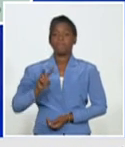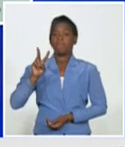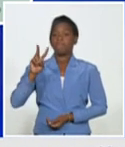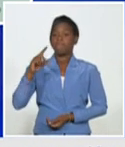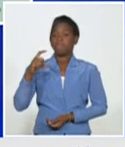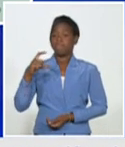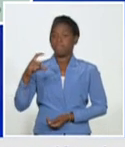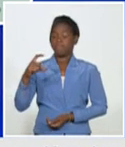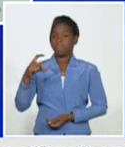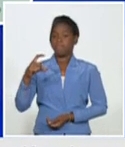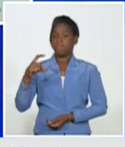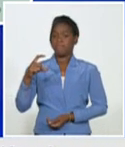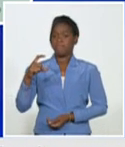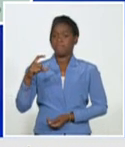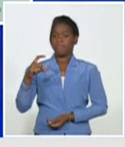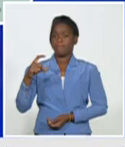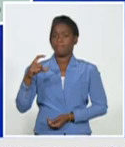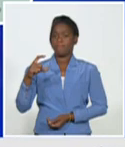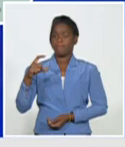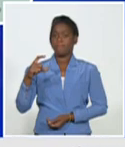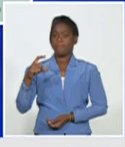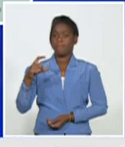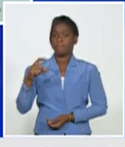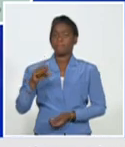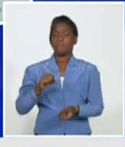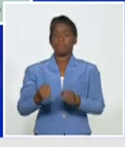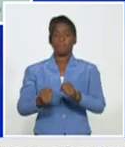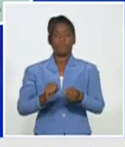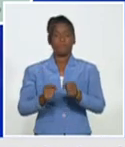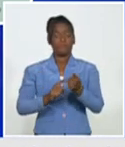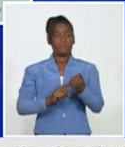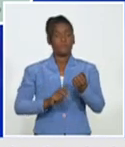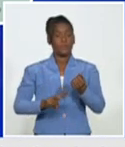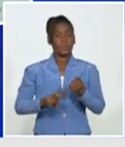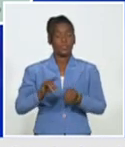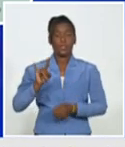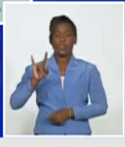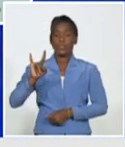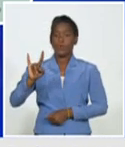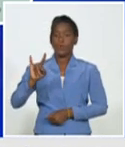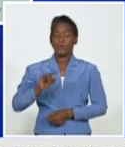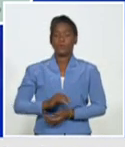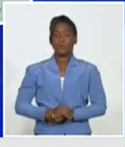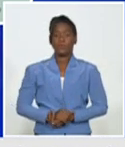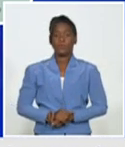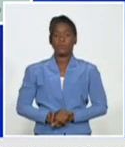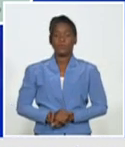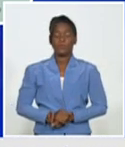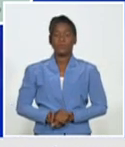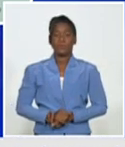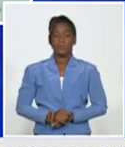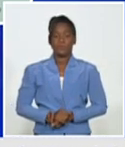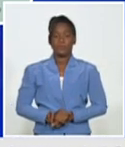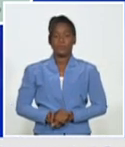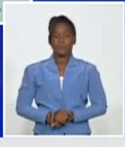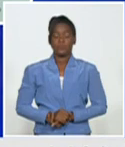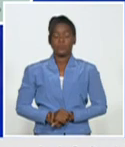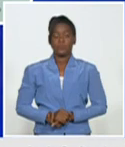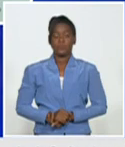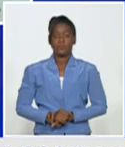con evidencia de control de casos, 9 autóctonos, uno más, pero no es una